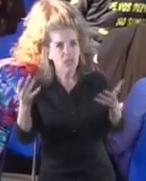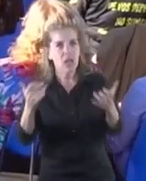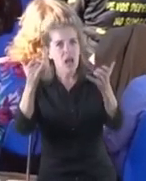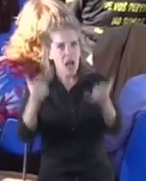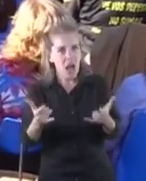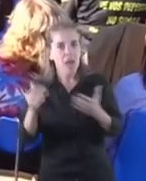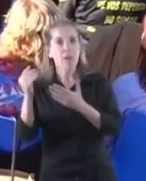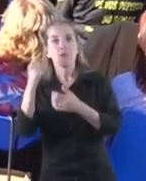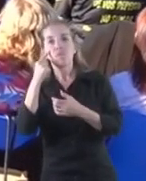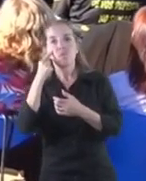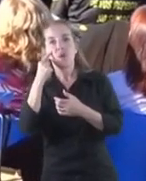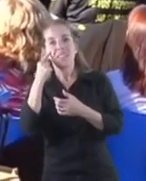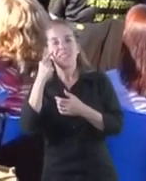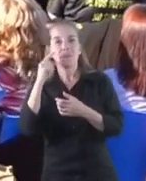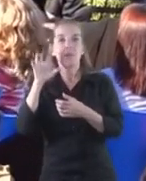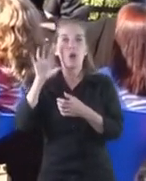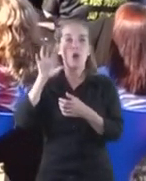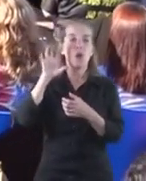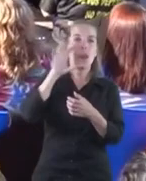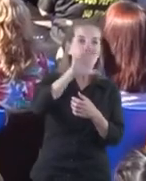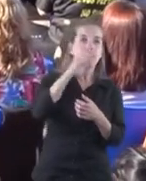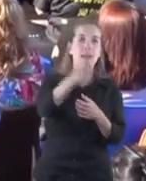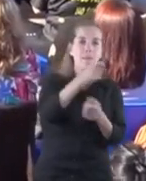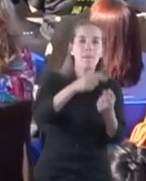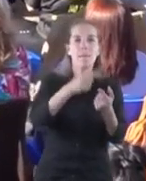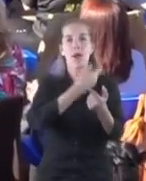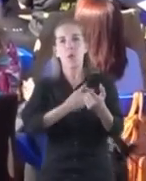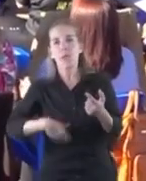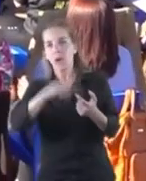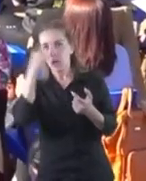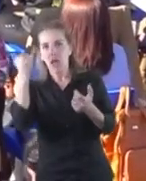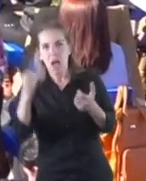entre el municipio de Santa Rosa, la provincia de La Pampa y el gobierno nacional.